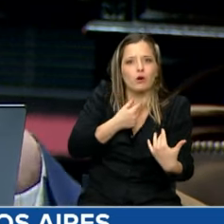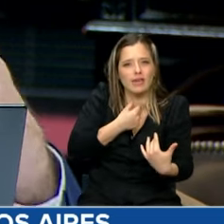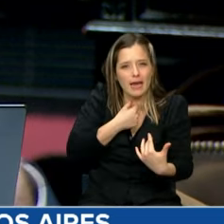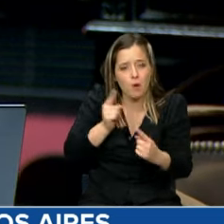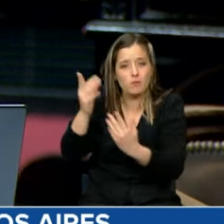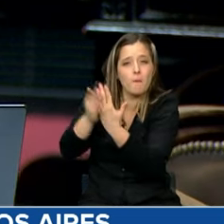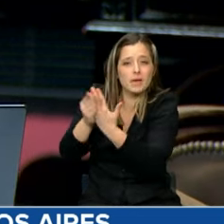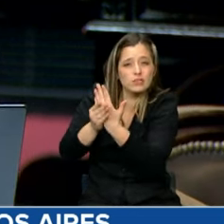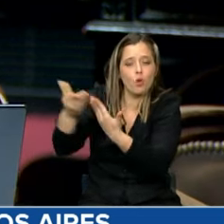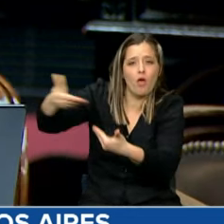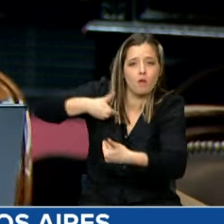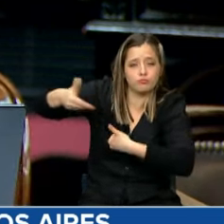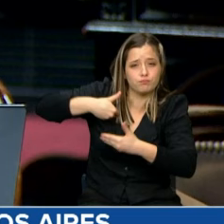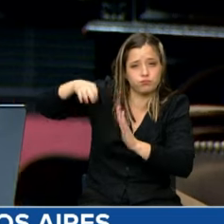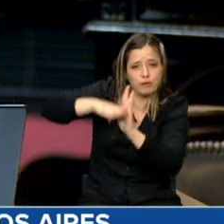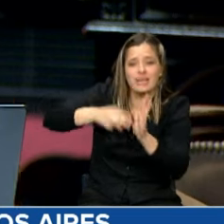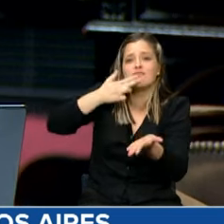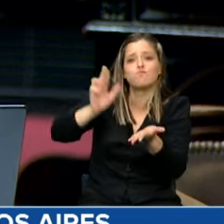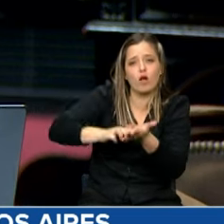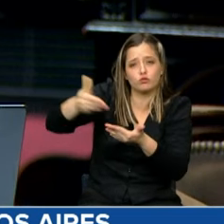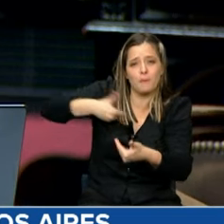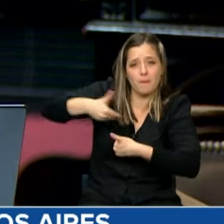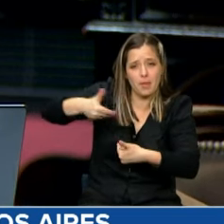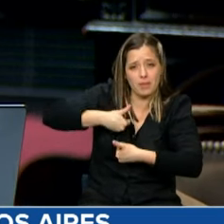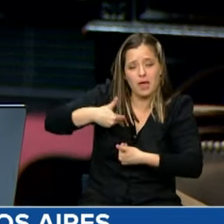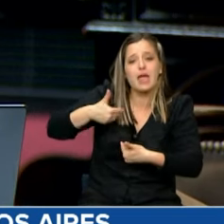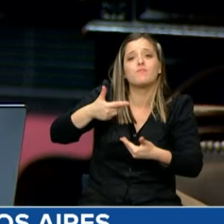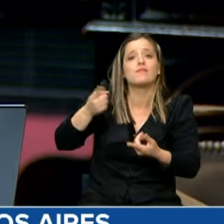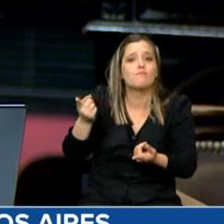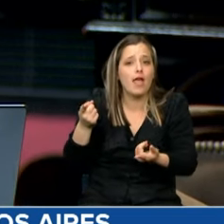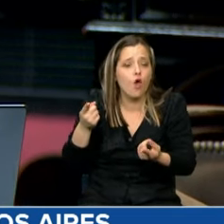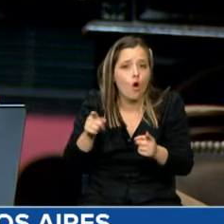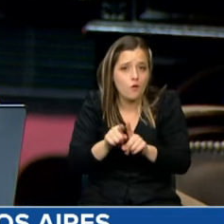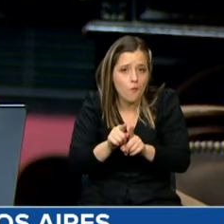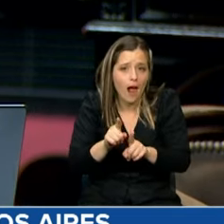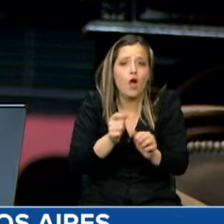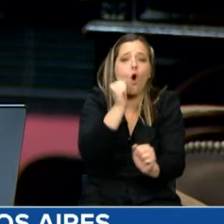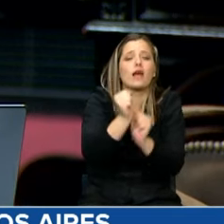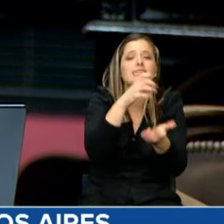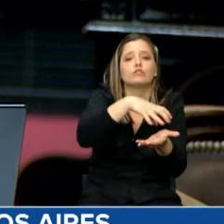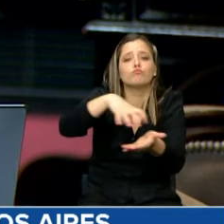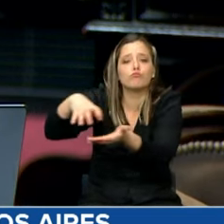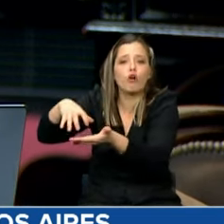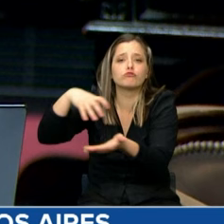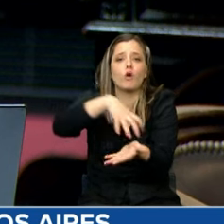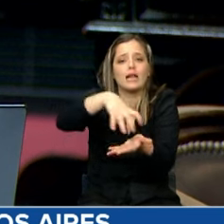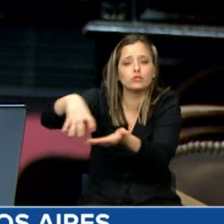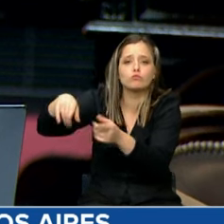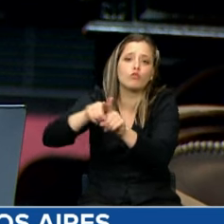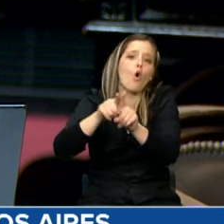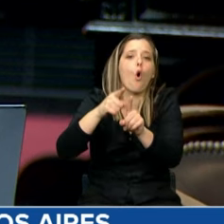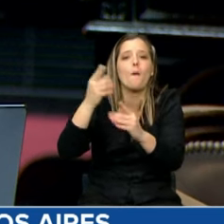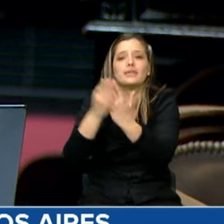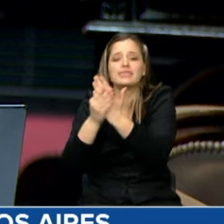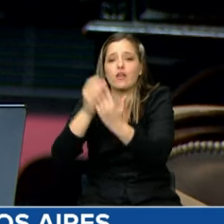una separata de gasto tributario que no nos permite analizar que no hay ningún organismo ni del Ministerio de economía ni la